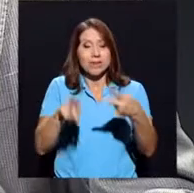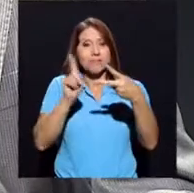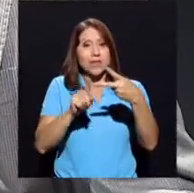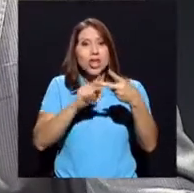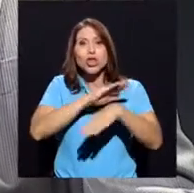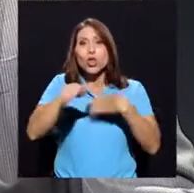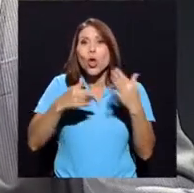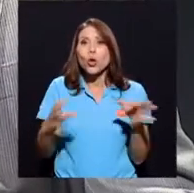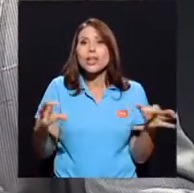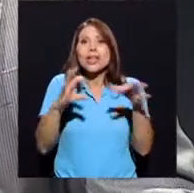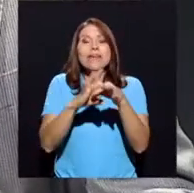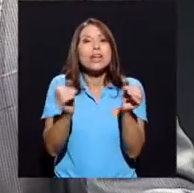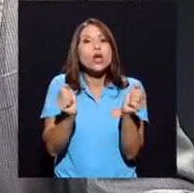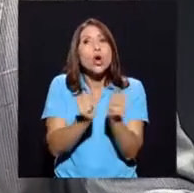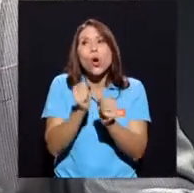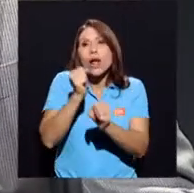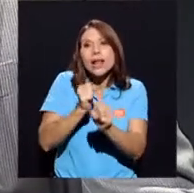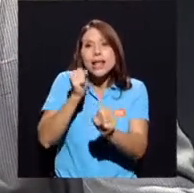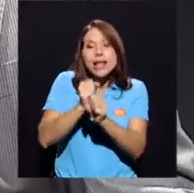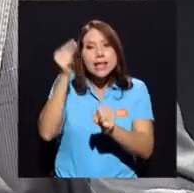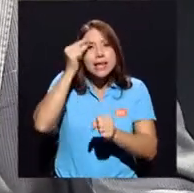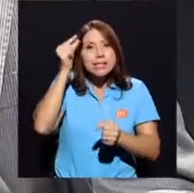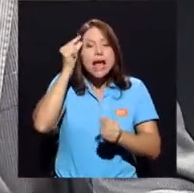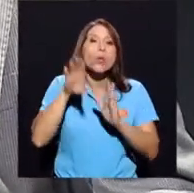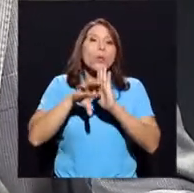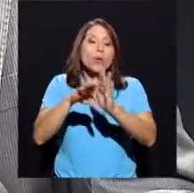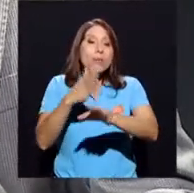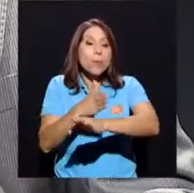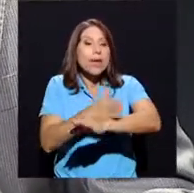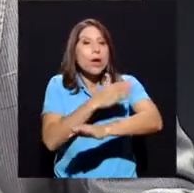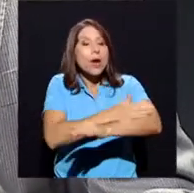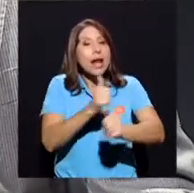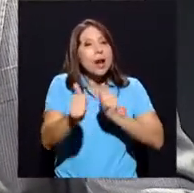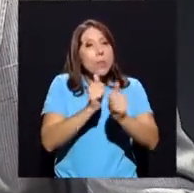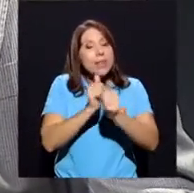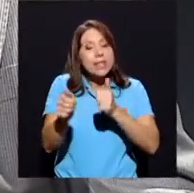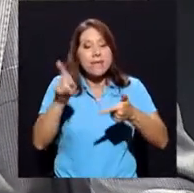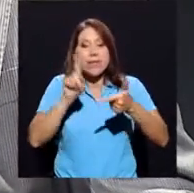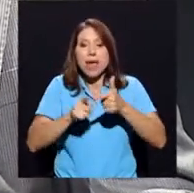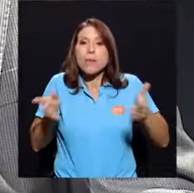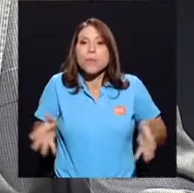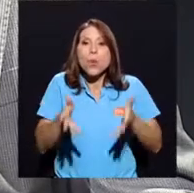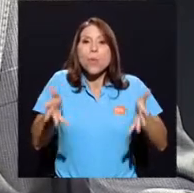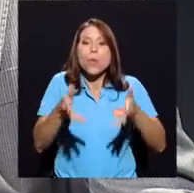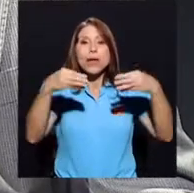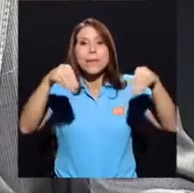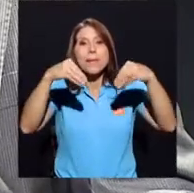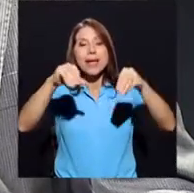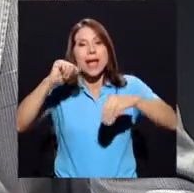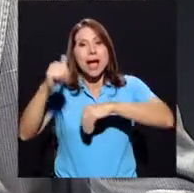del estado cómo mejorar la competitividad promover las exportaciones este